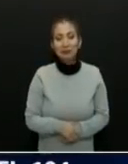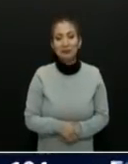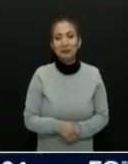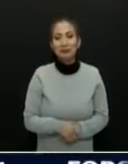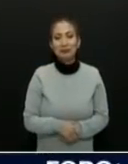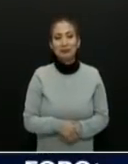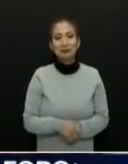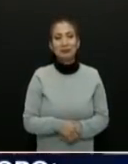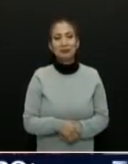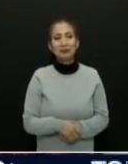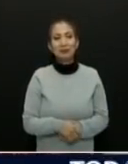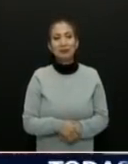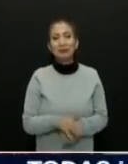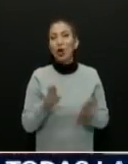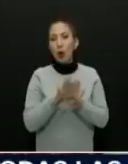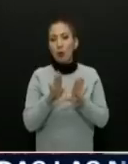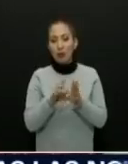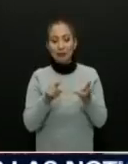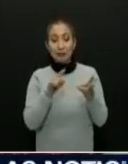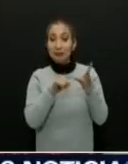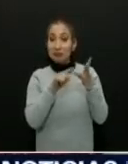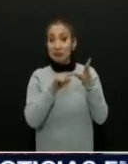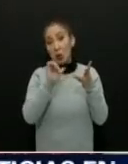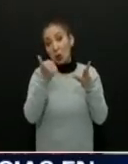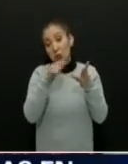quedó como tercero